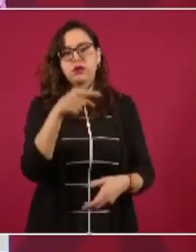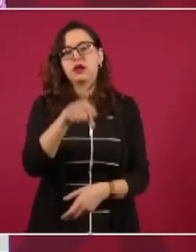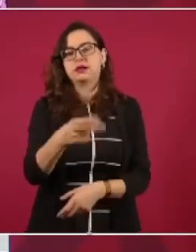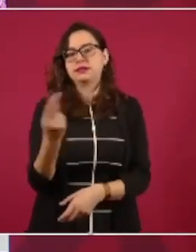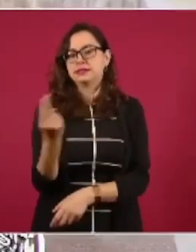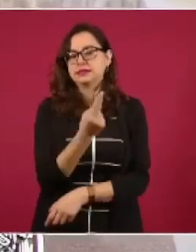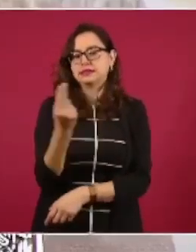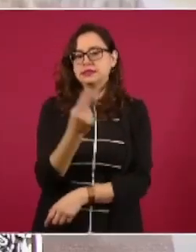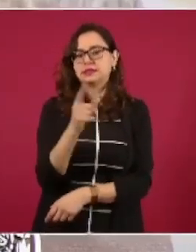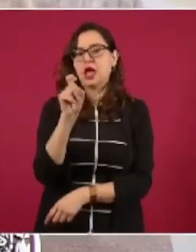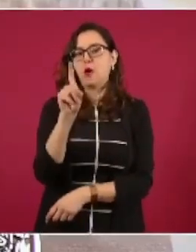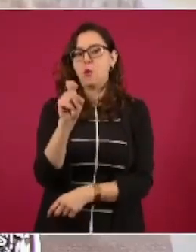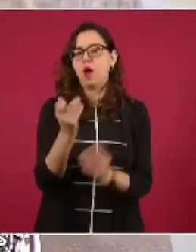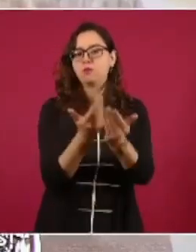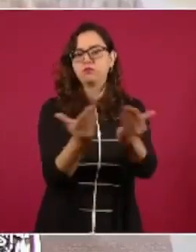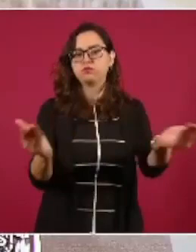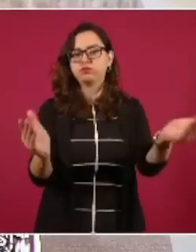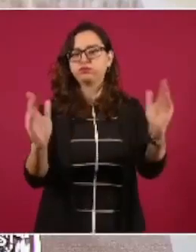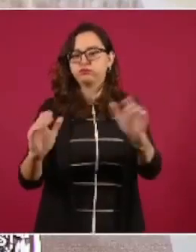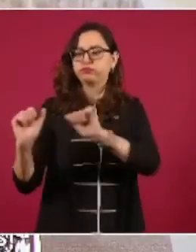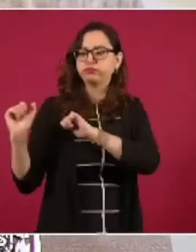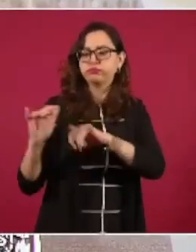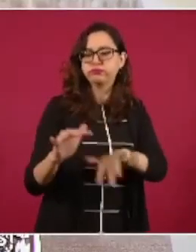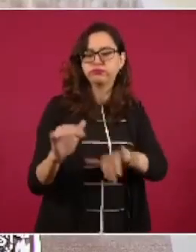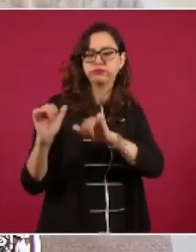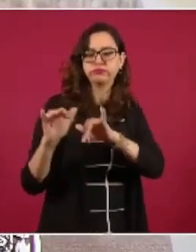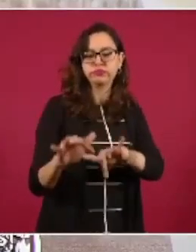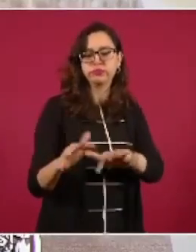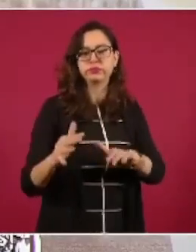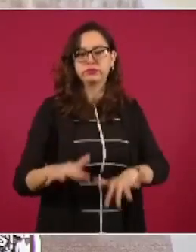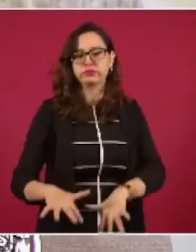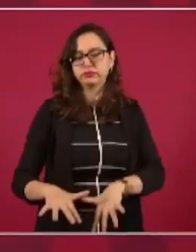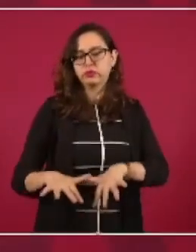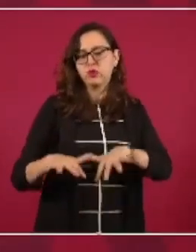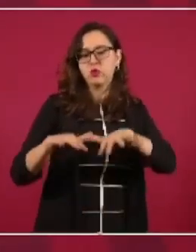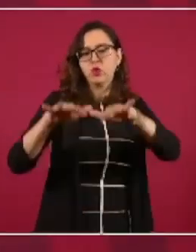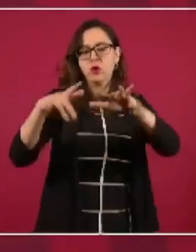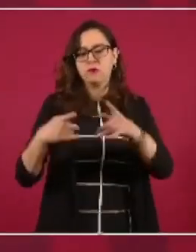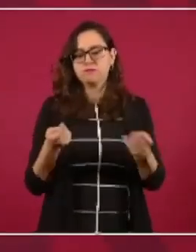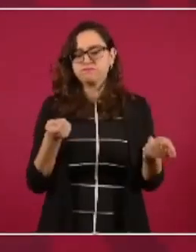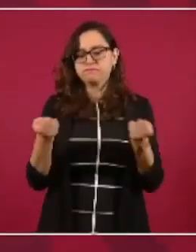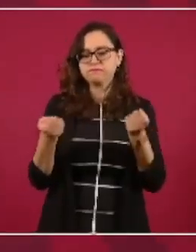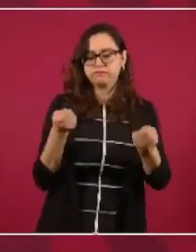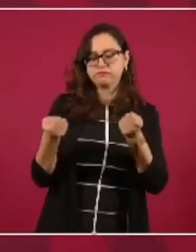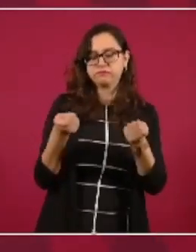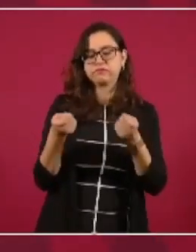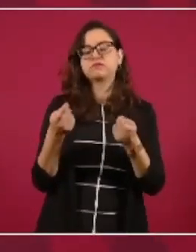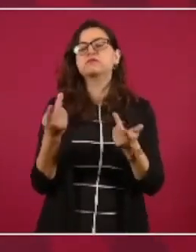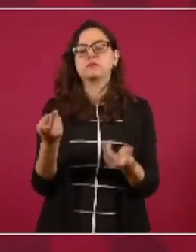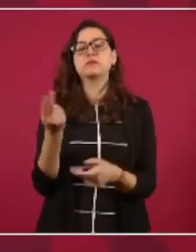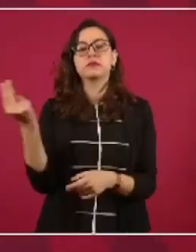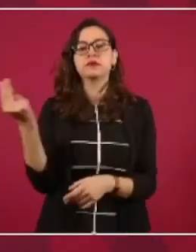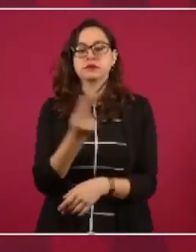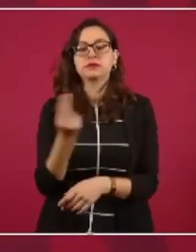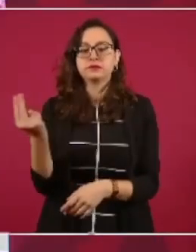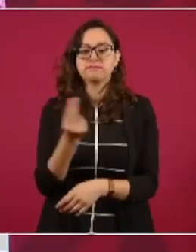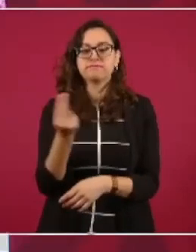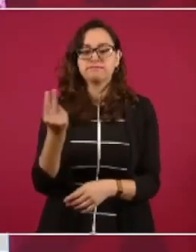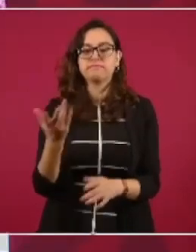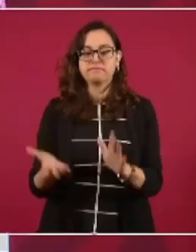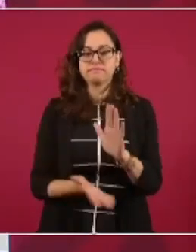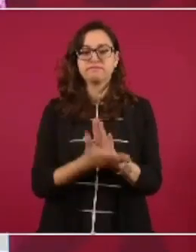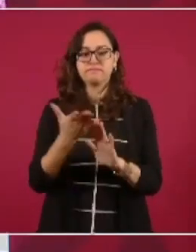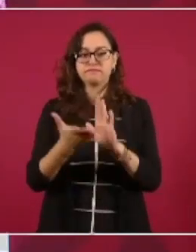Santa María para controlar las avenidas de agua de la sierra, para